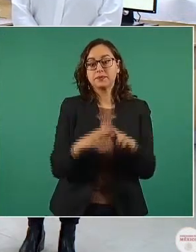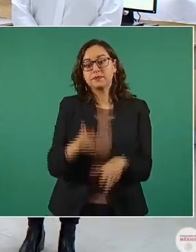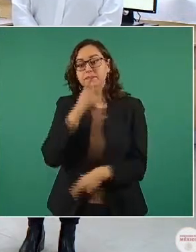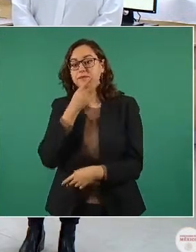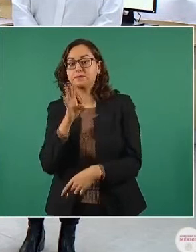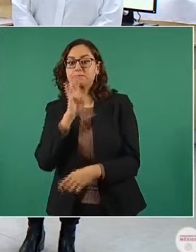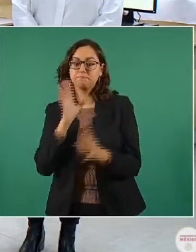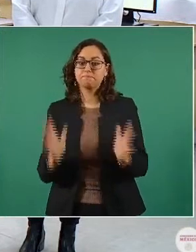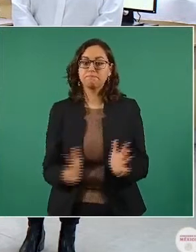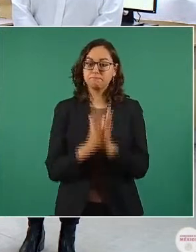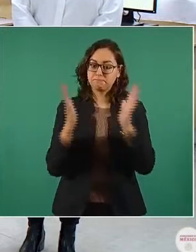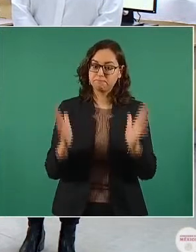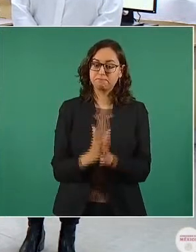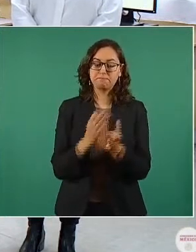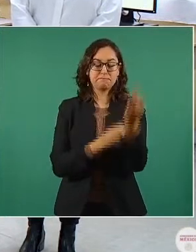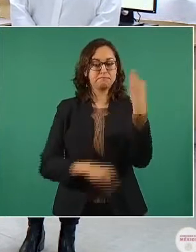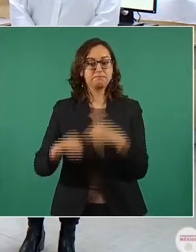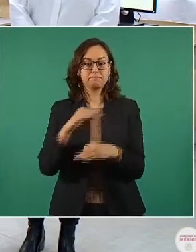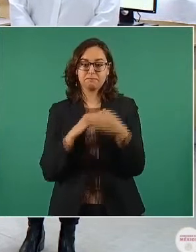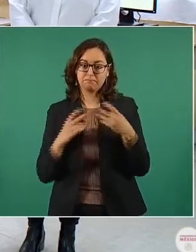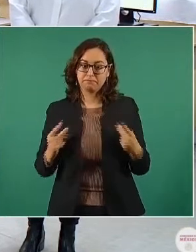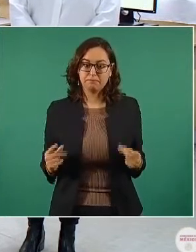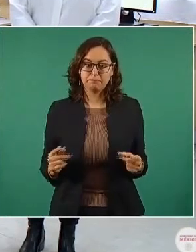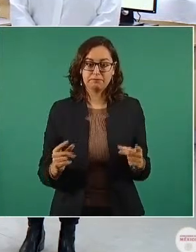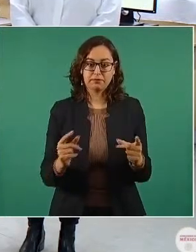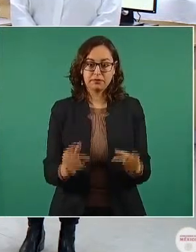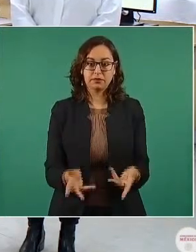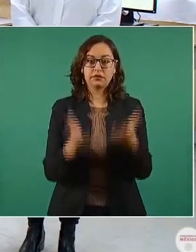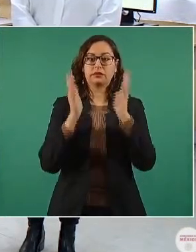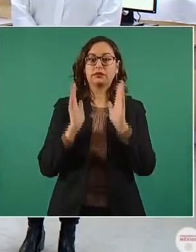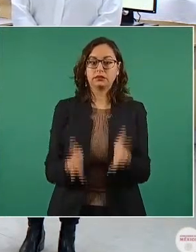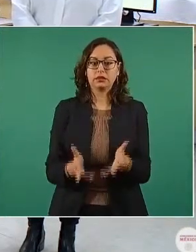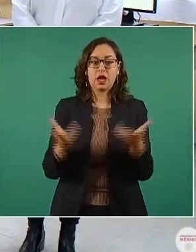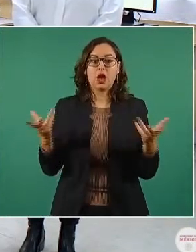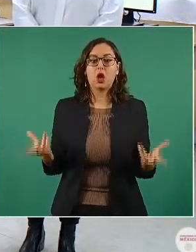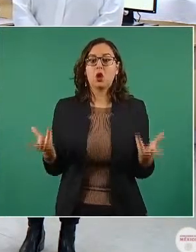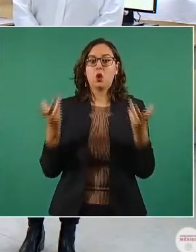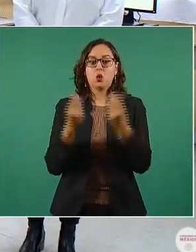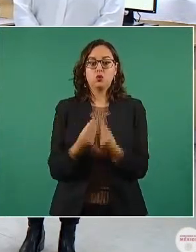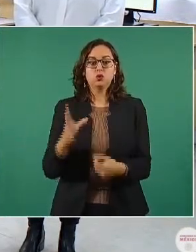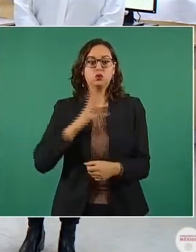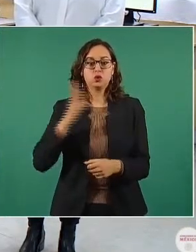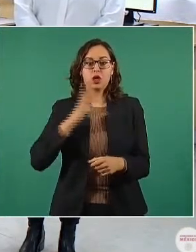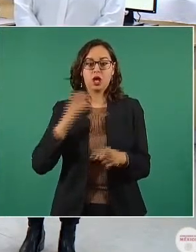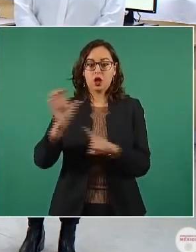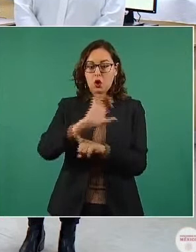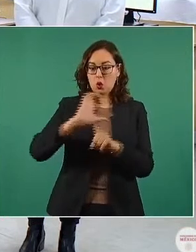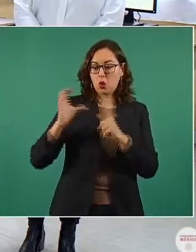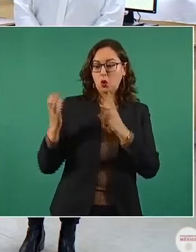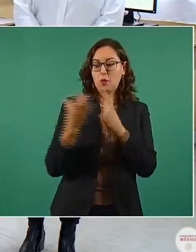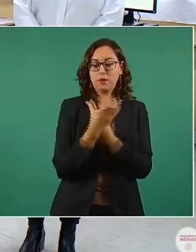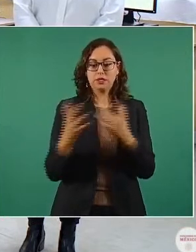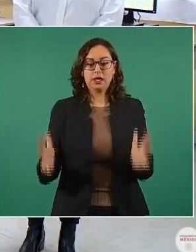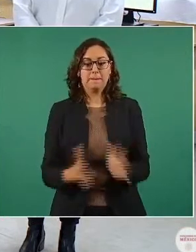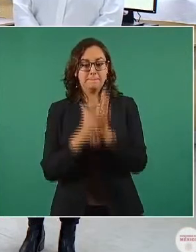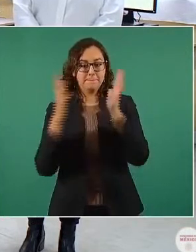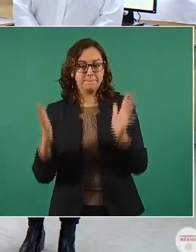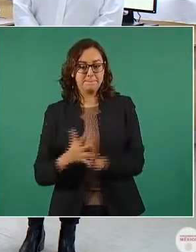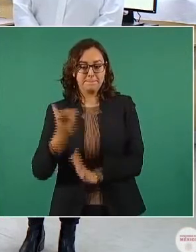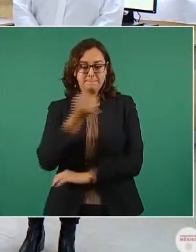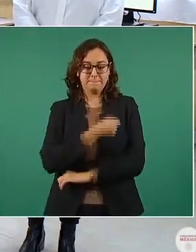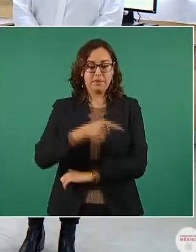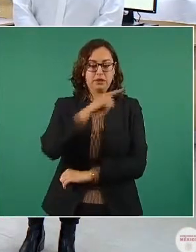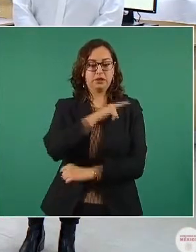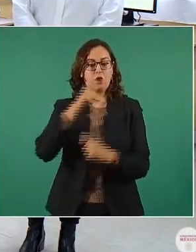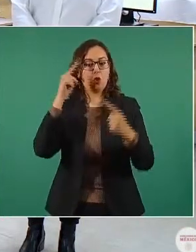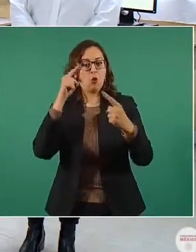presidente. Hemos creado un comité participativo escolar de la salud con tres objetivos: